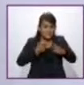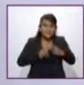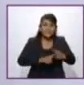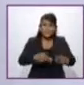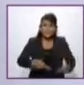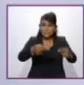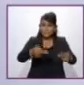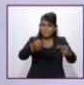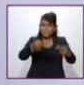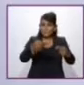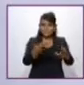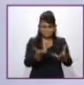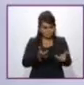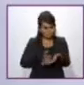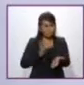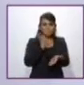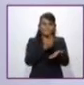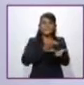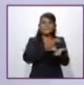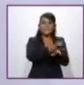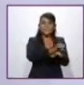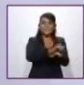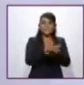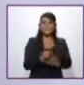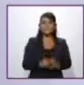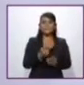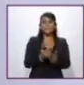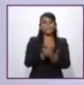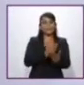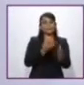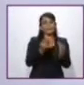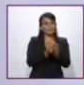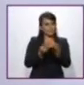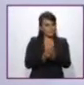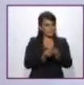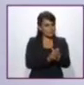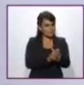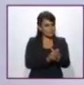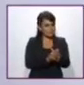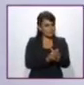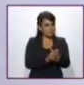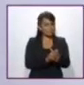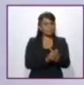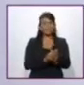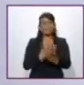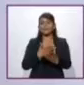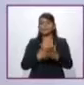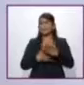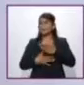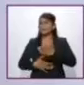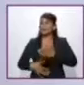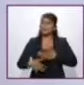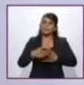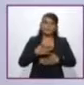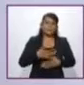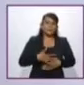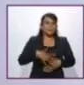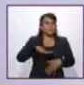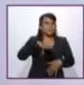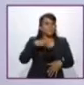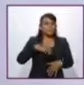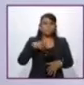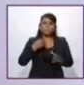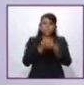Estos apoyos se darán después de una capacitación exhaustiva y haciendo